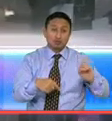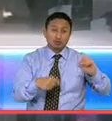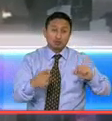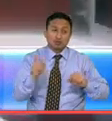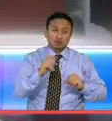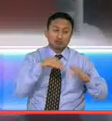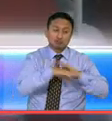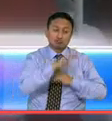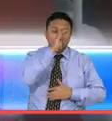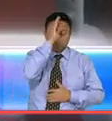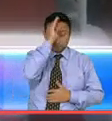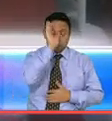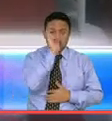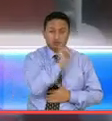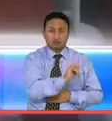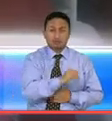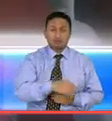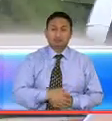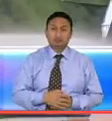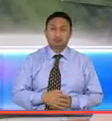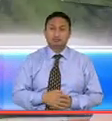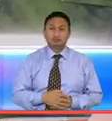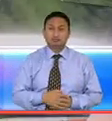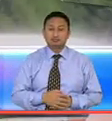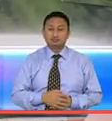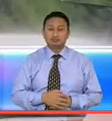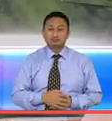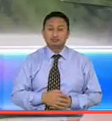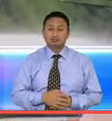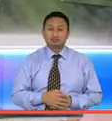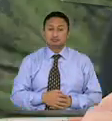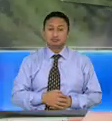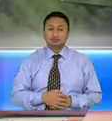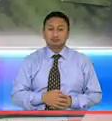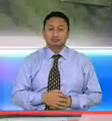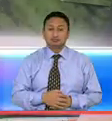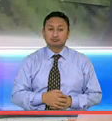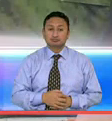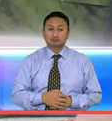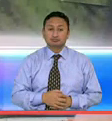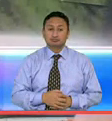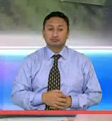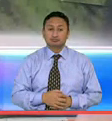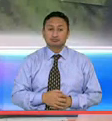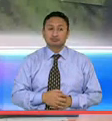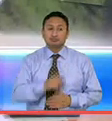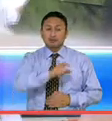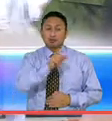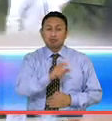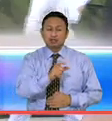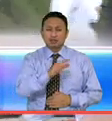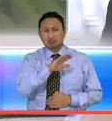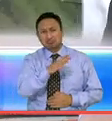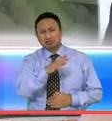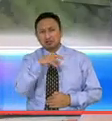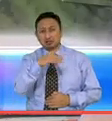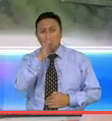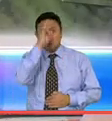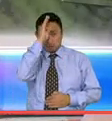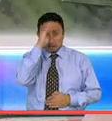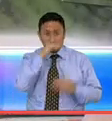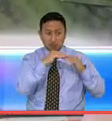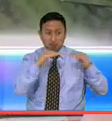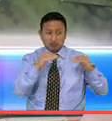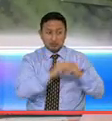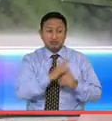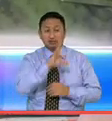requiere hospitalización por su cuadro. Sigue siendo pacientes moderados y pacientes graves que requieren una hospitalización media de 7